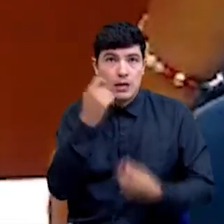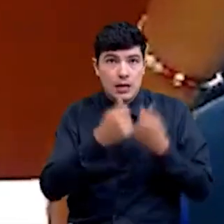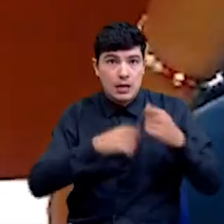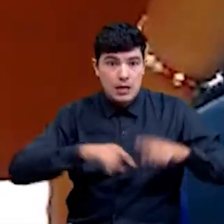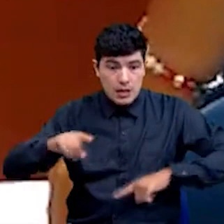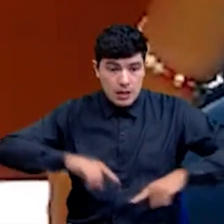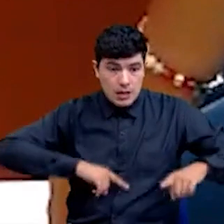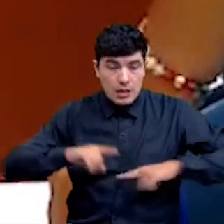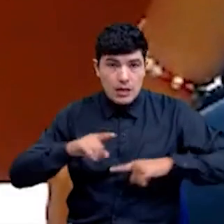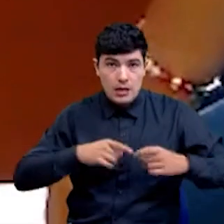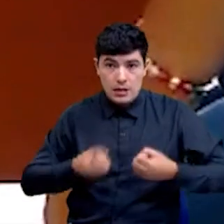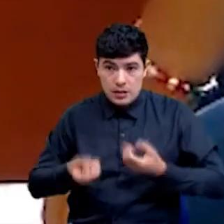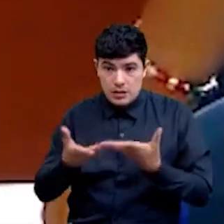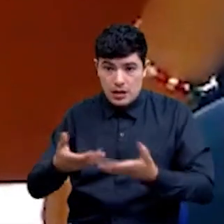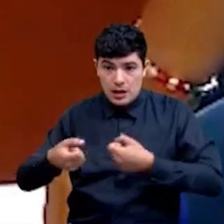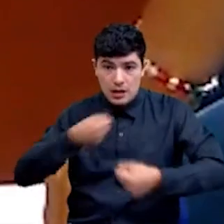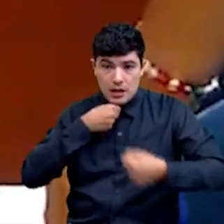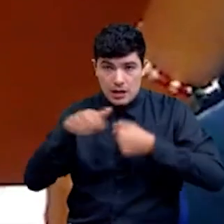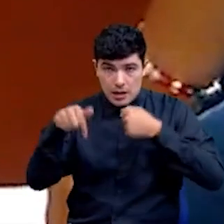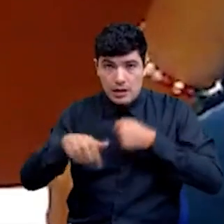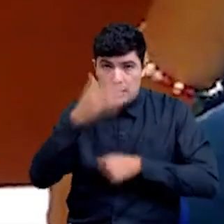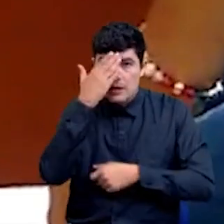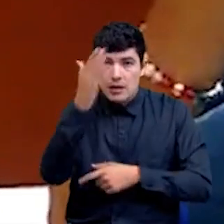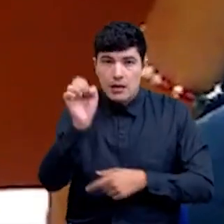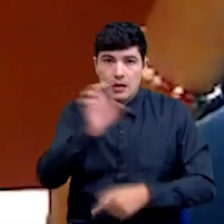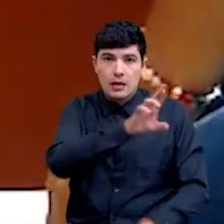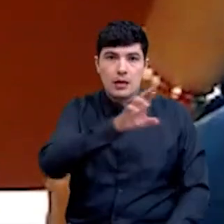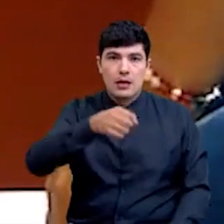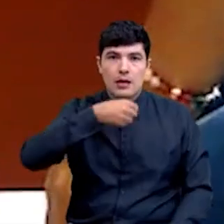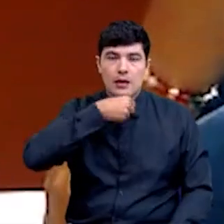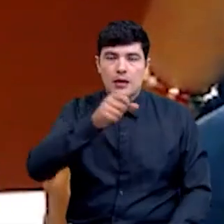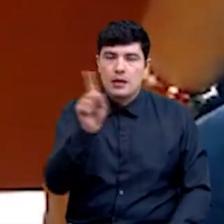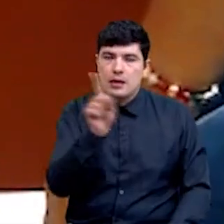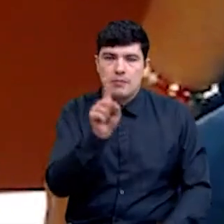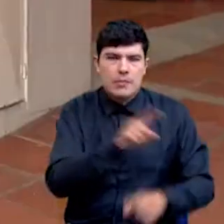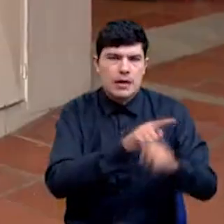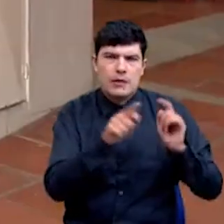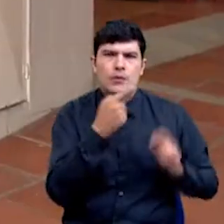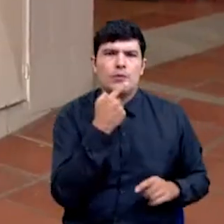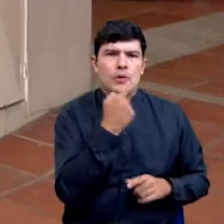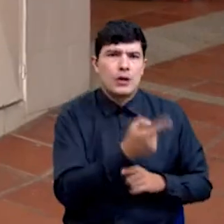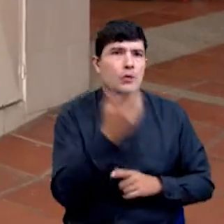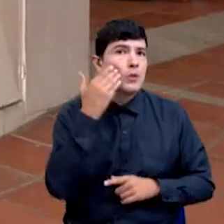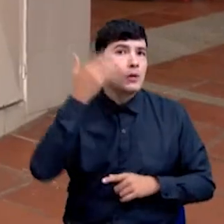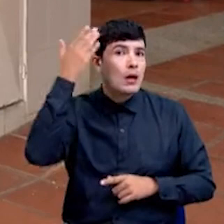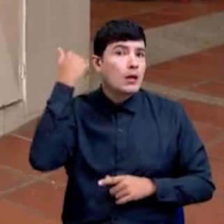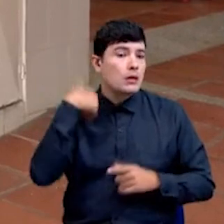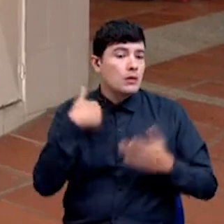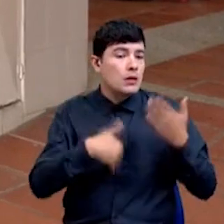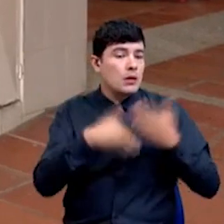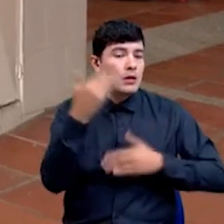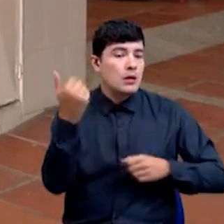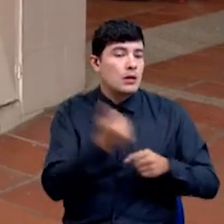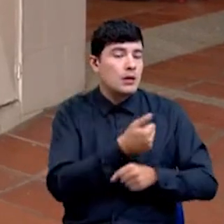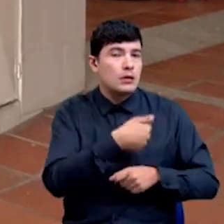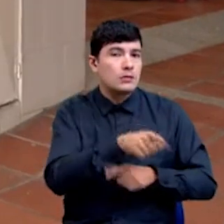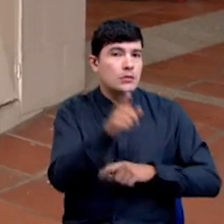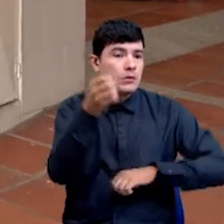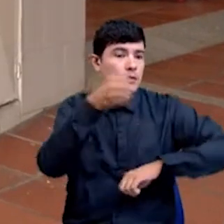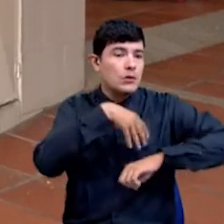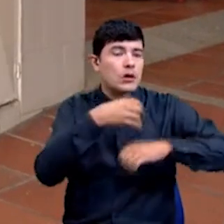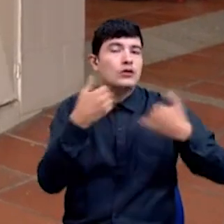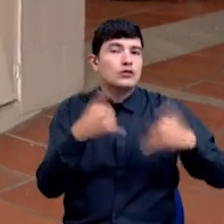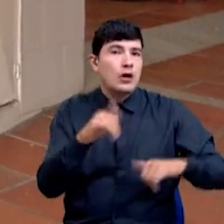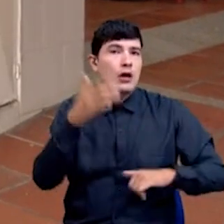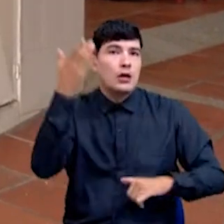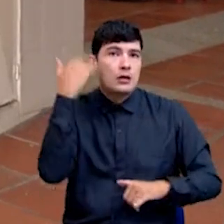Mutis no concedió entrevista frente a las cámaras de Oriente Noticias, pero aseguró que cuando inició su labor, la plaza ya tenía